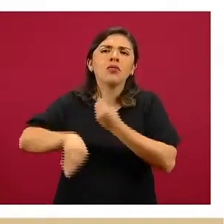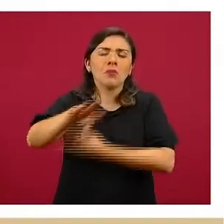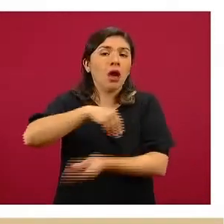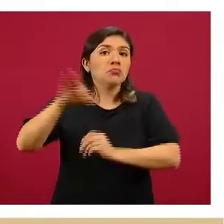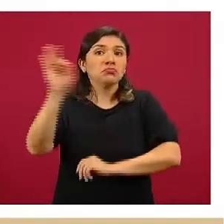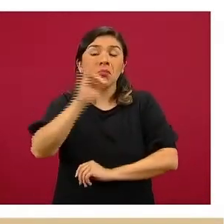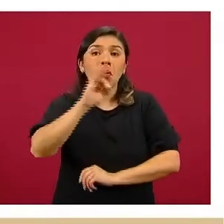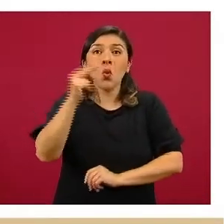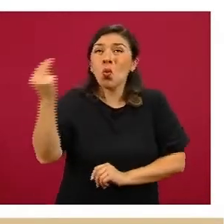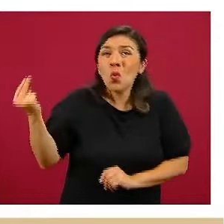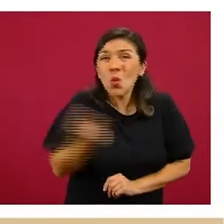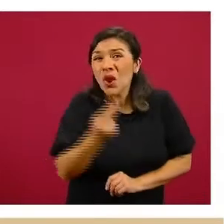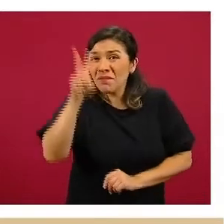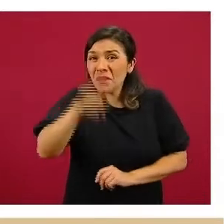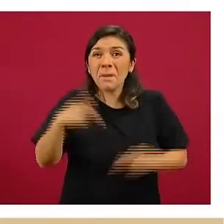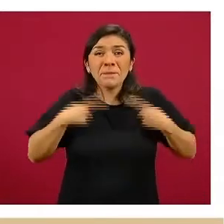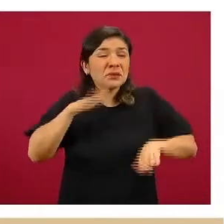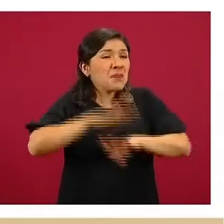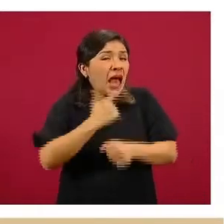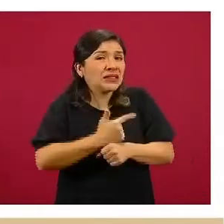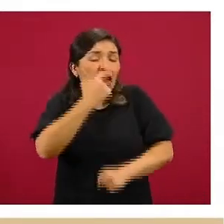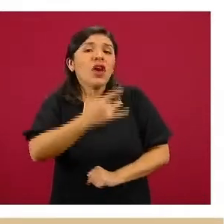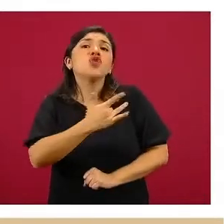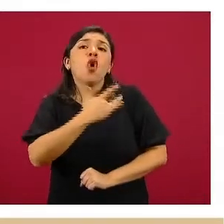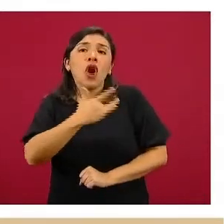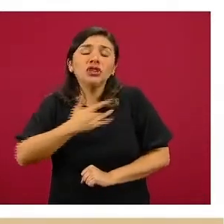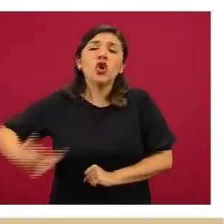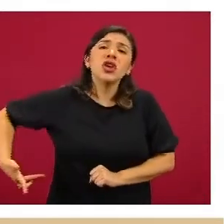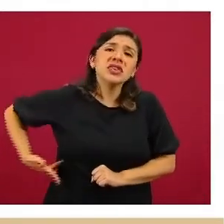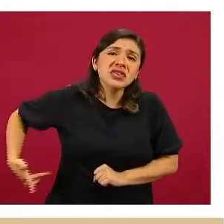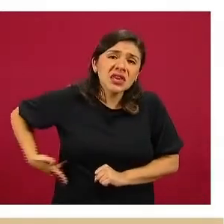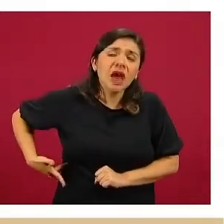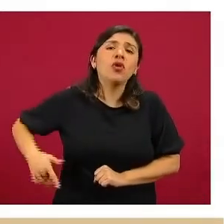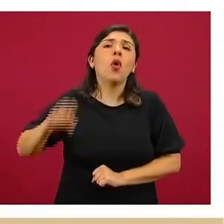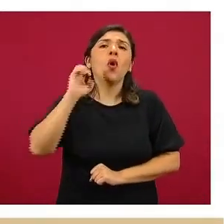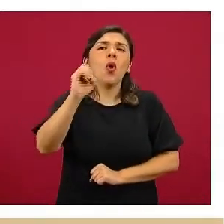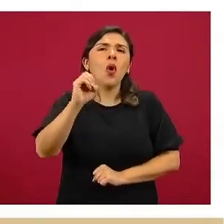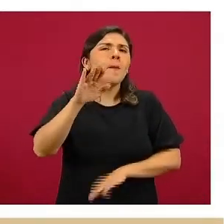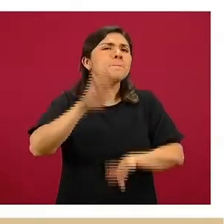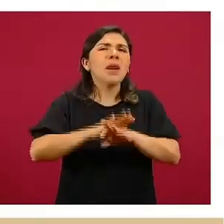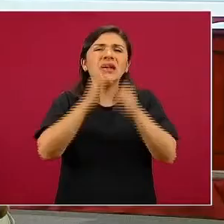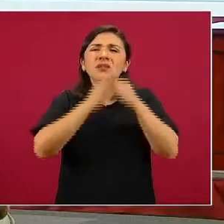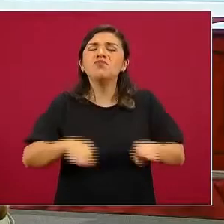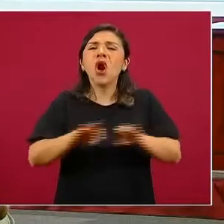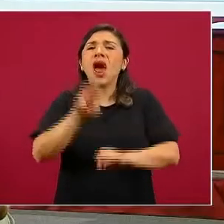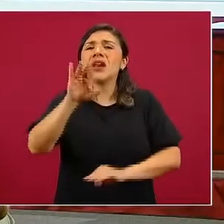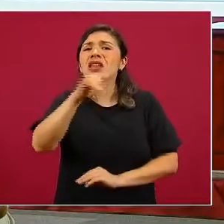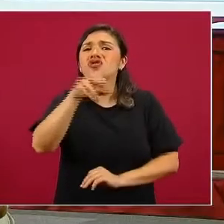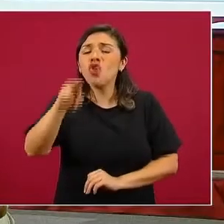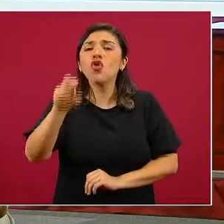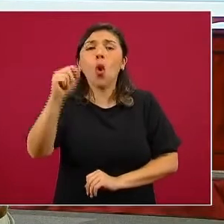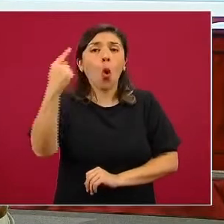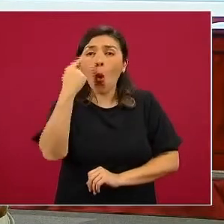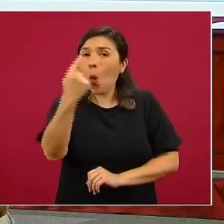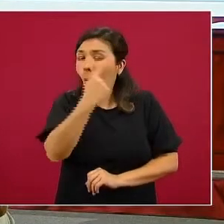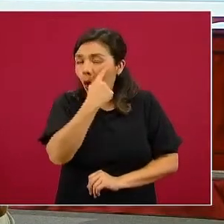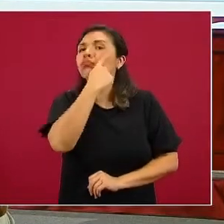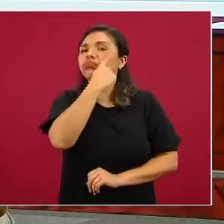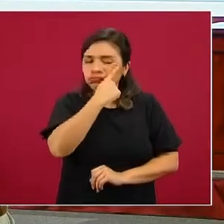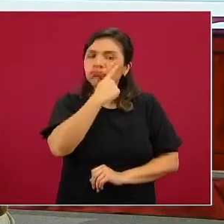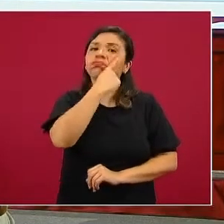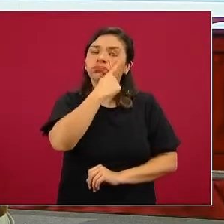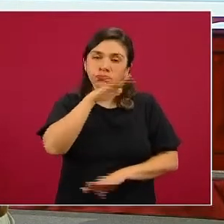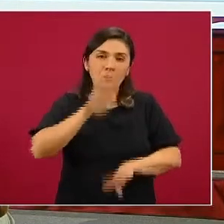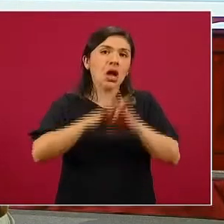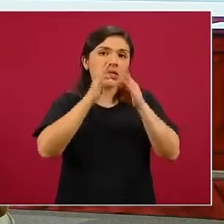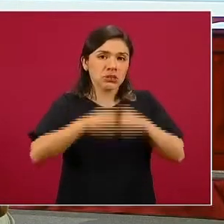hacer trasplantes urgentes de corazón, de hígado, asignaciones prioritarias de riñón o de córnea. Y